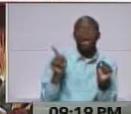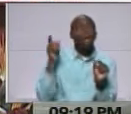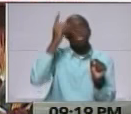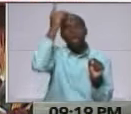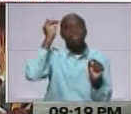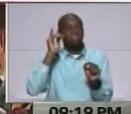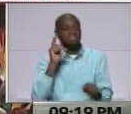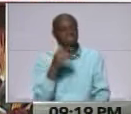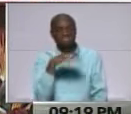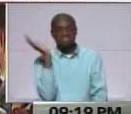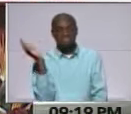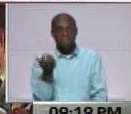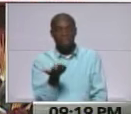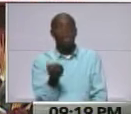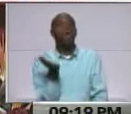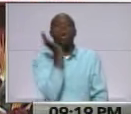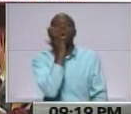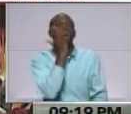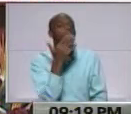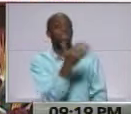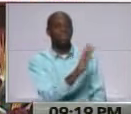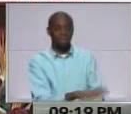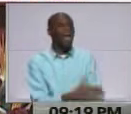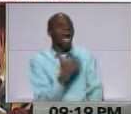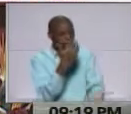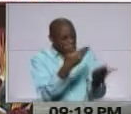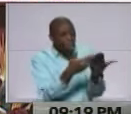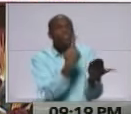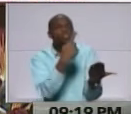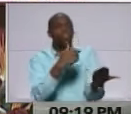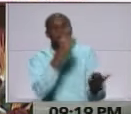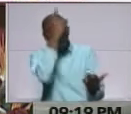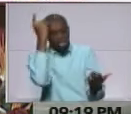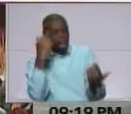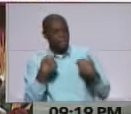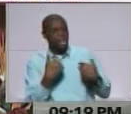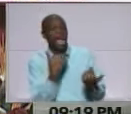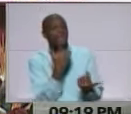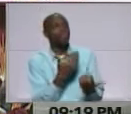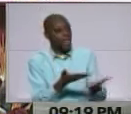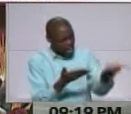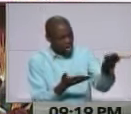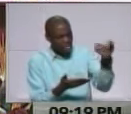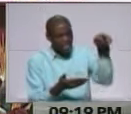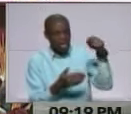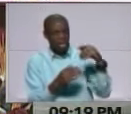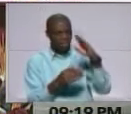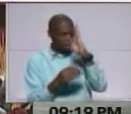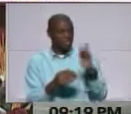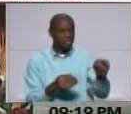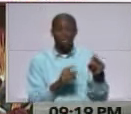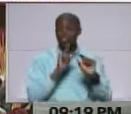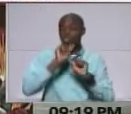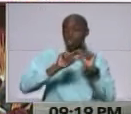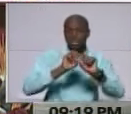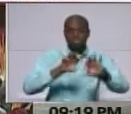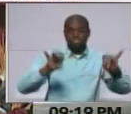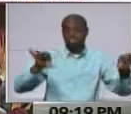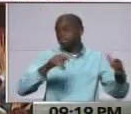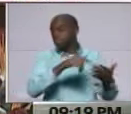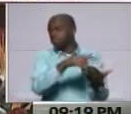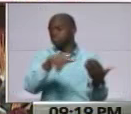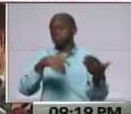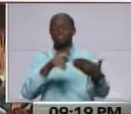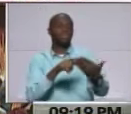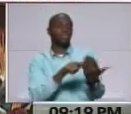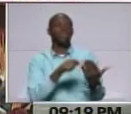son. Una sola pruebita, sí mínima, pues. Dale, Miguel Enrique. Montan una campaña por Twitter, no sé qué. Así de, le cayeron